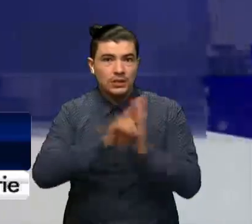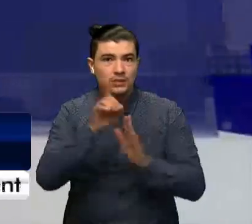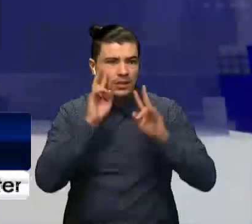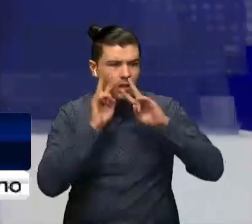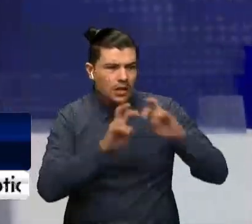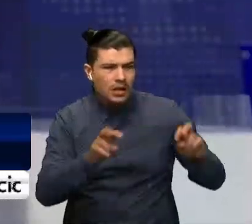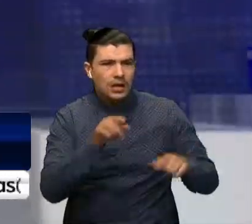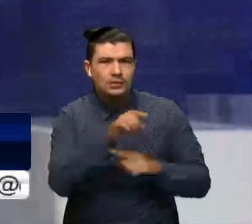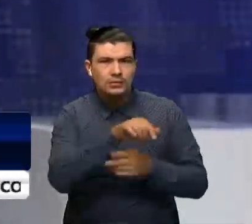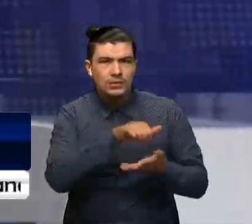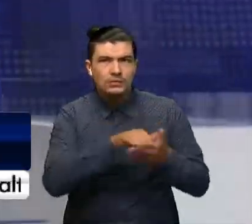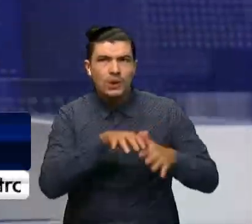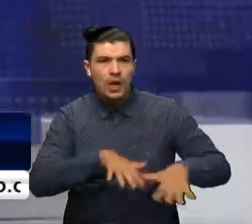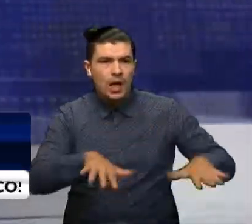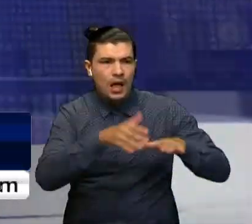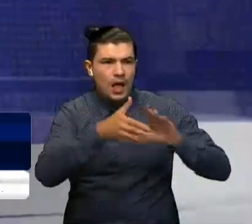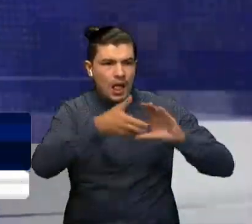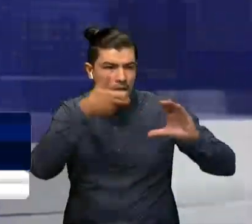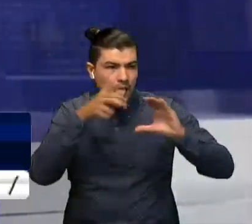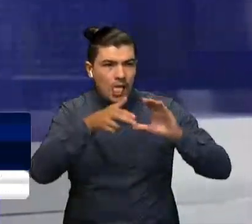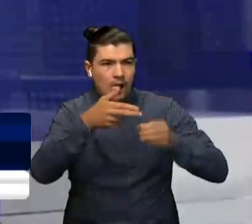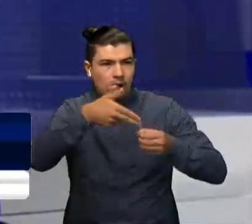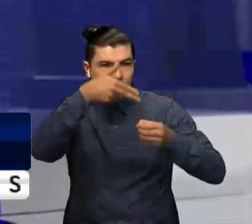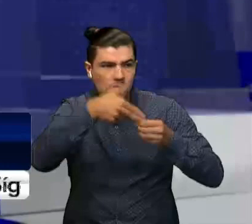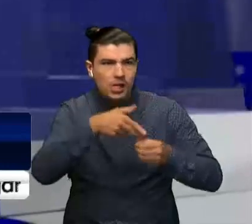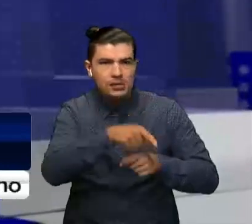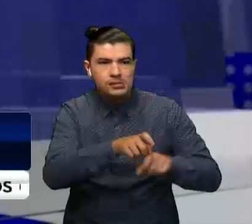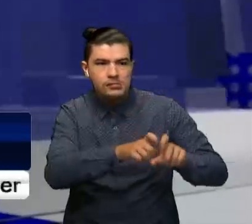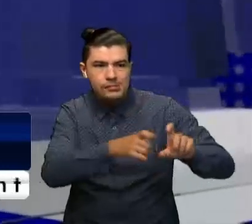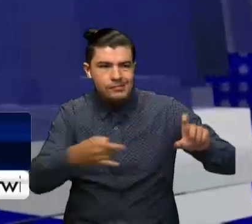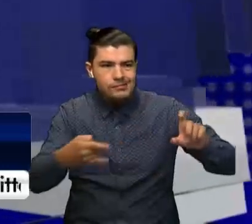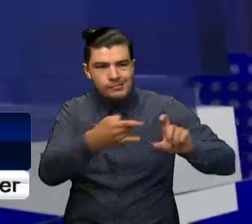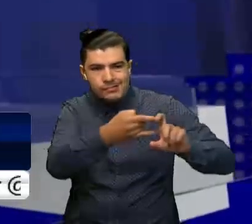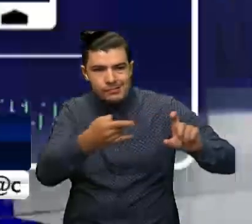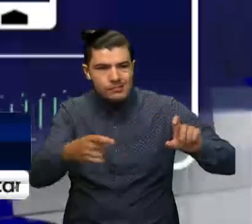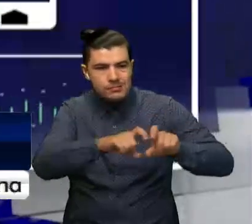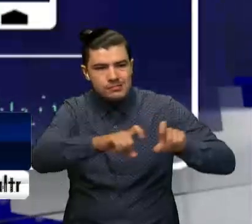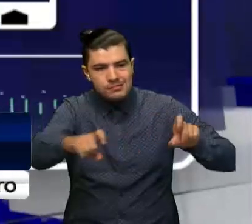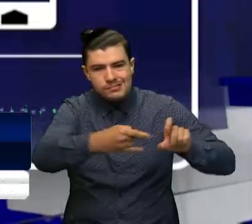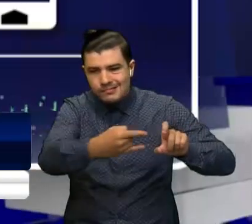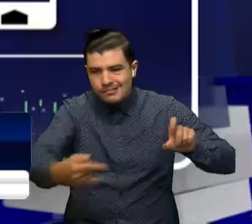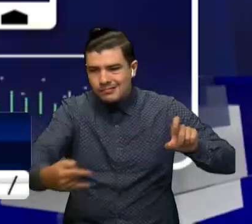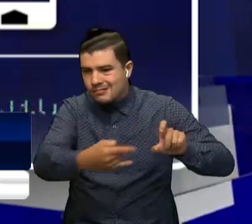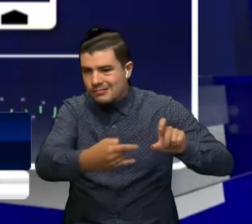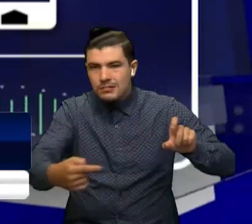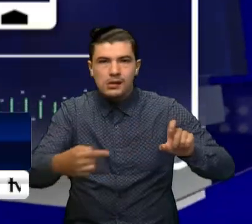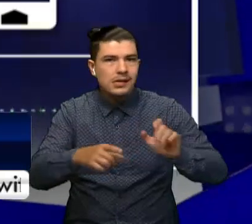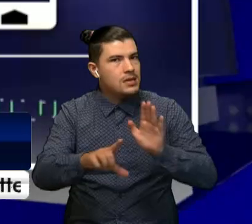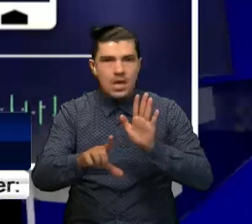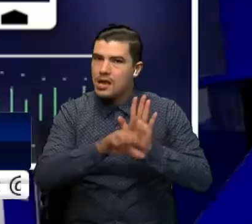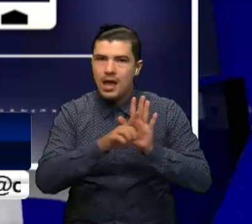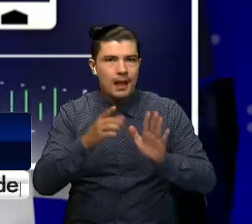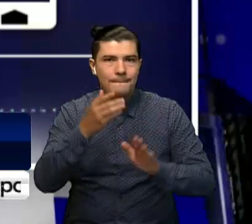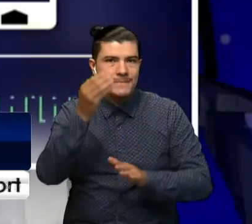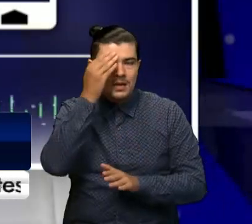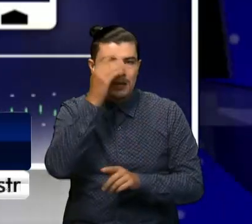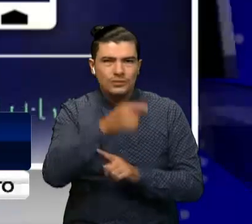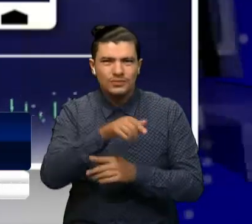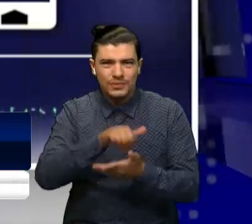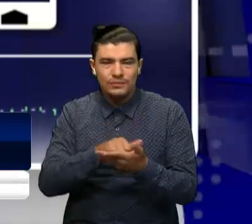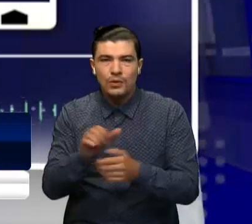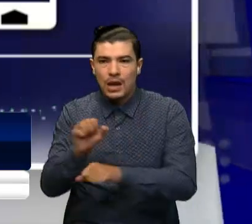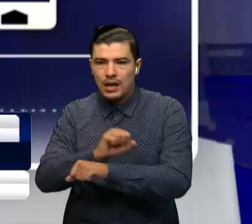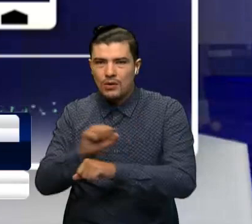contrabando de hidrocarburos que son extraídos de manera ilegal a través de válvulas instaladas al oleoducto. Una inmovilización de un vehículo tipo